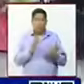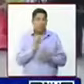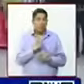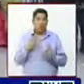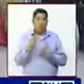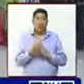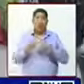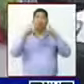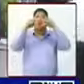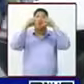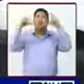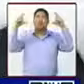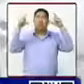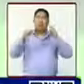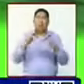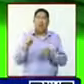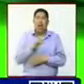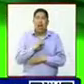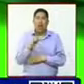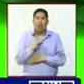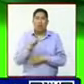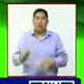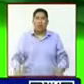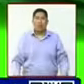de los letreros, con la situación de los vehículos.